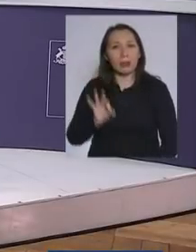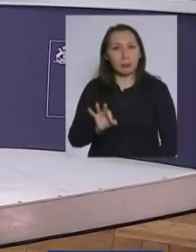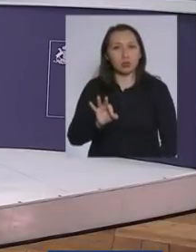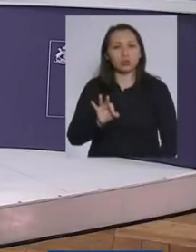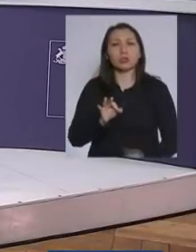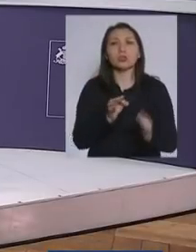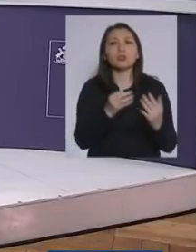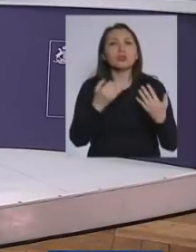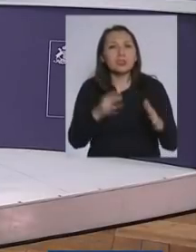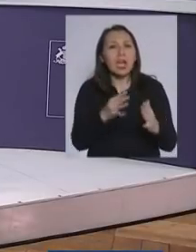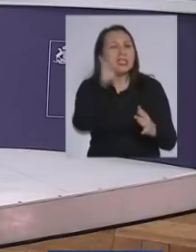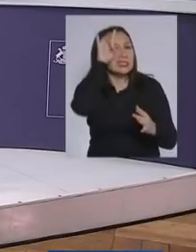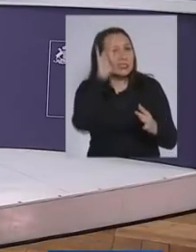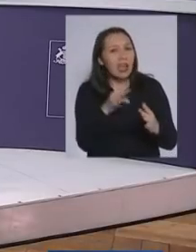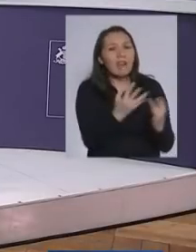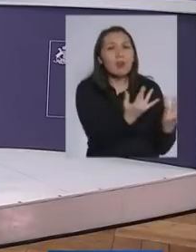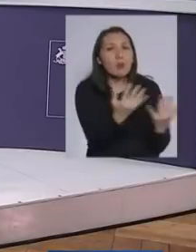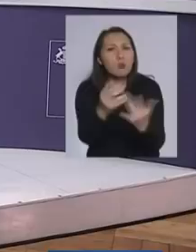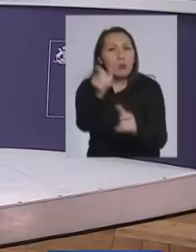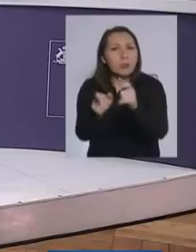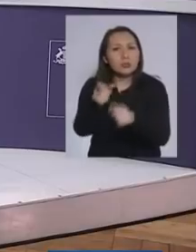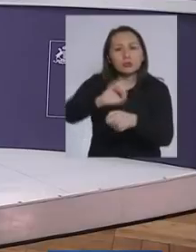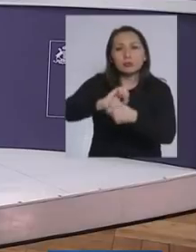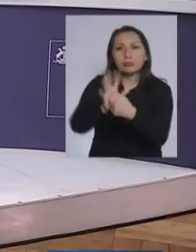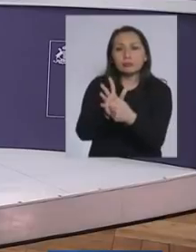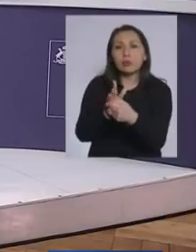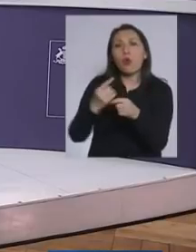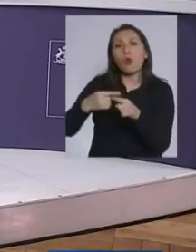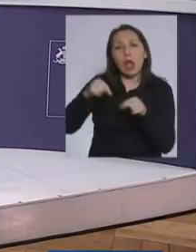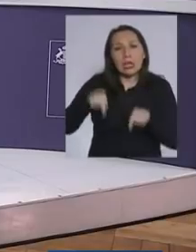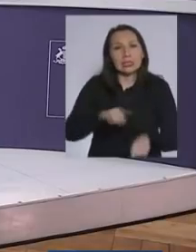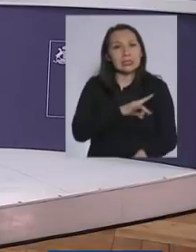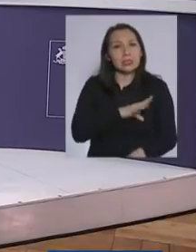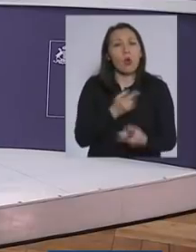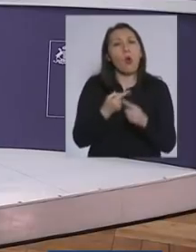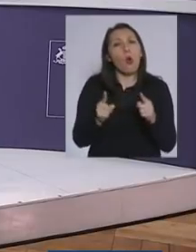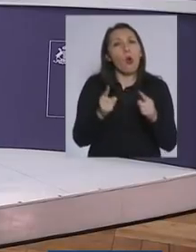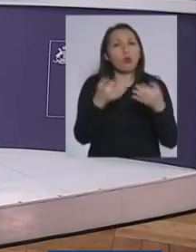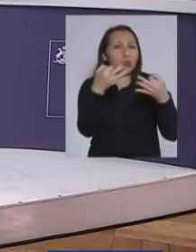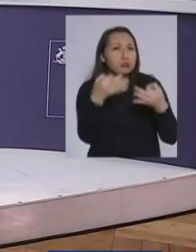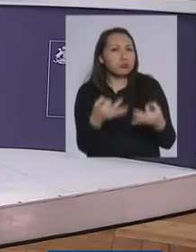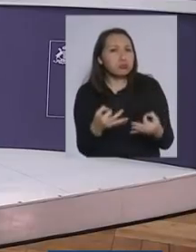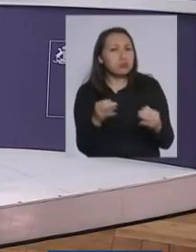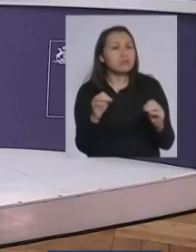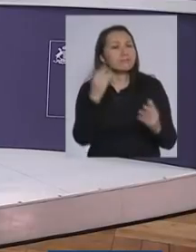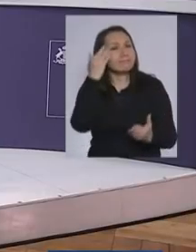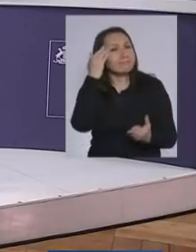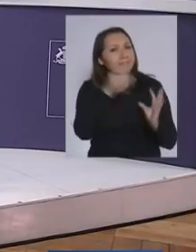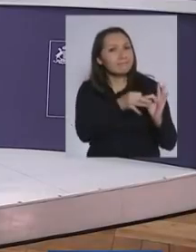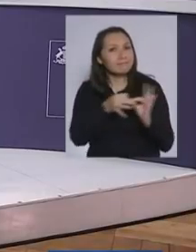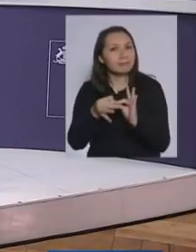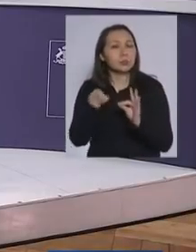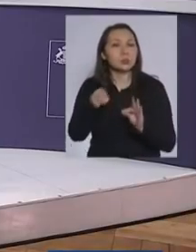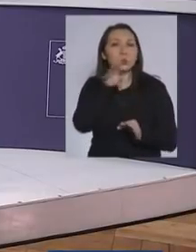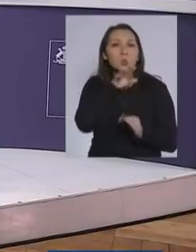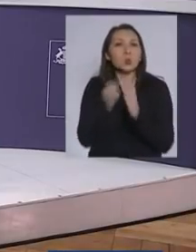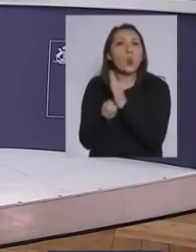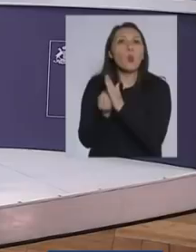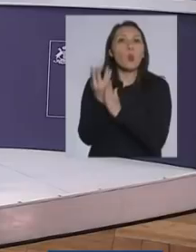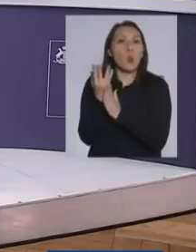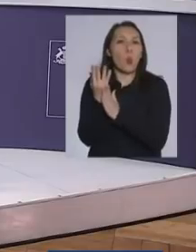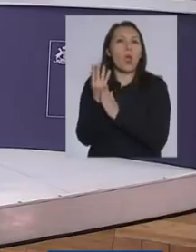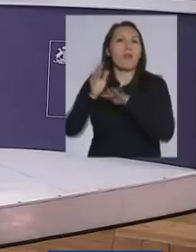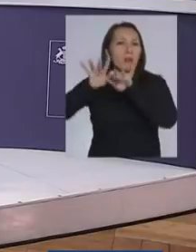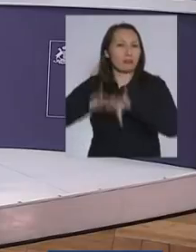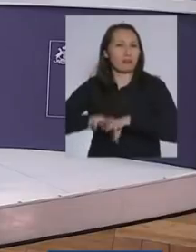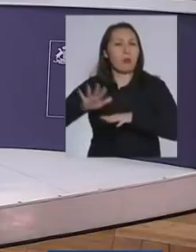de trazabilidad actualmente en el país y qué otras conclusiones han podido sacar respecto a esta utilización de este nuevo